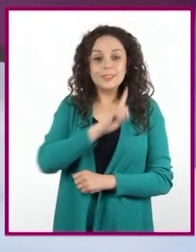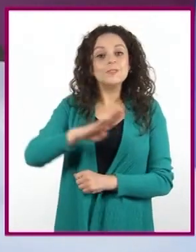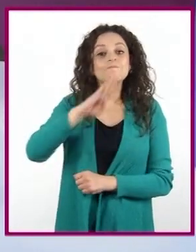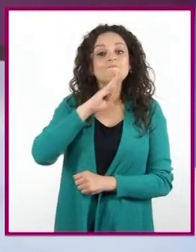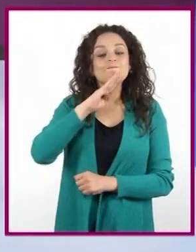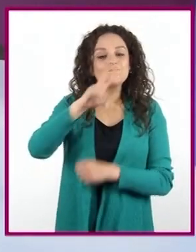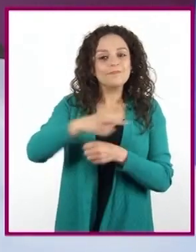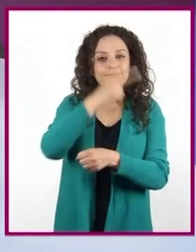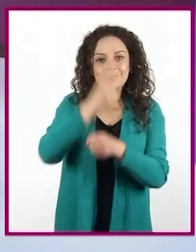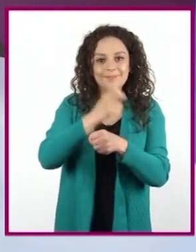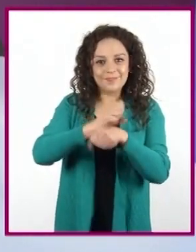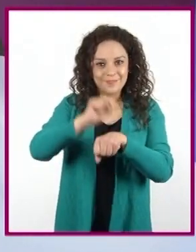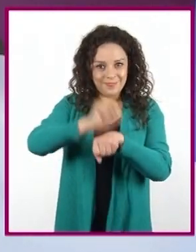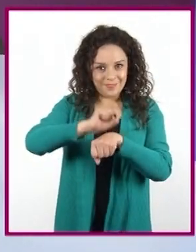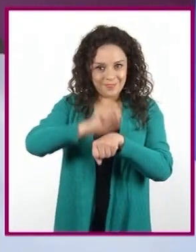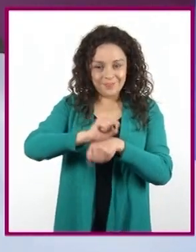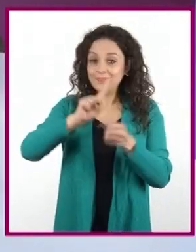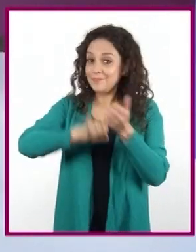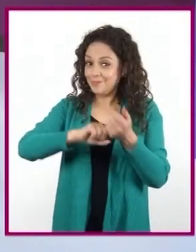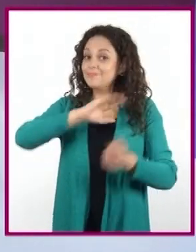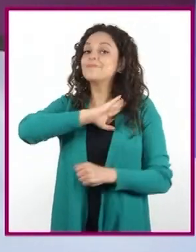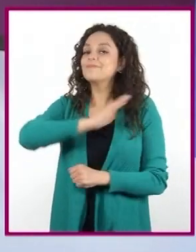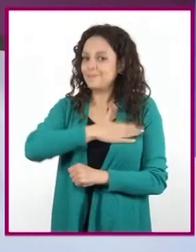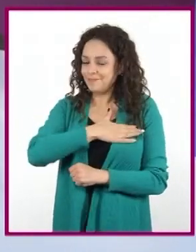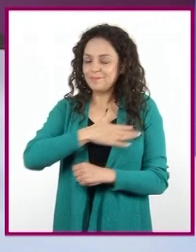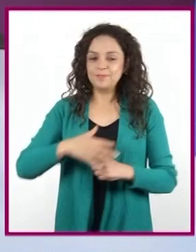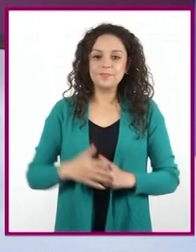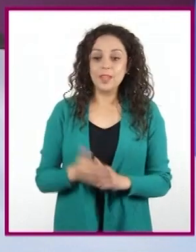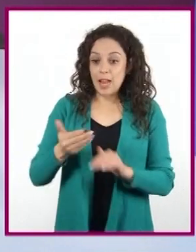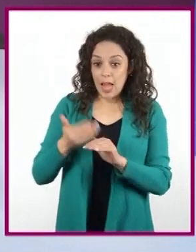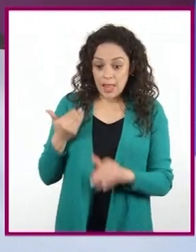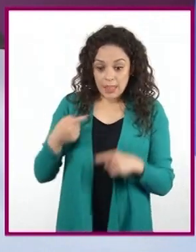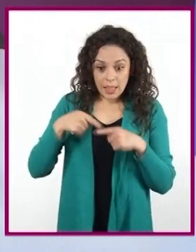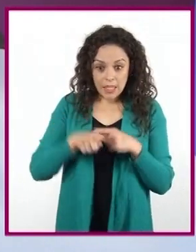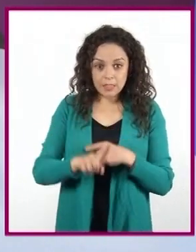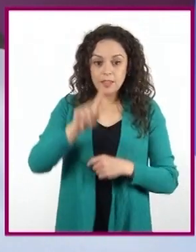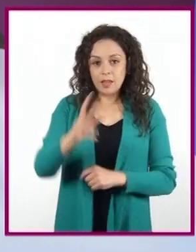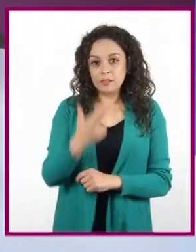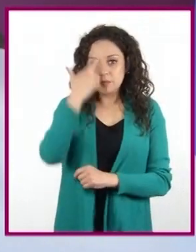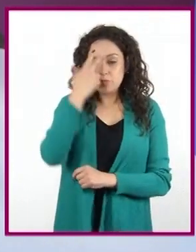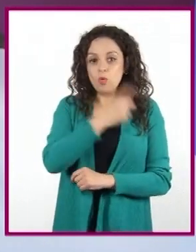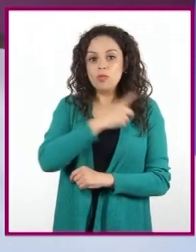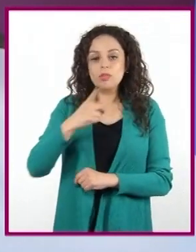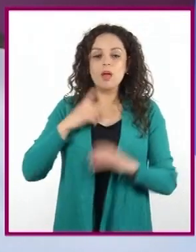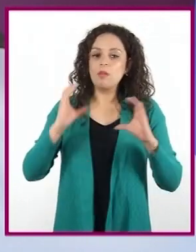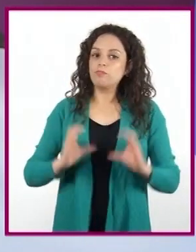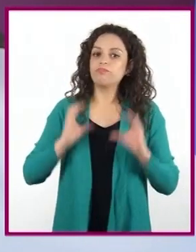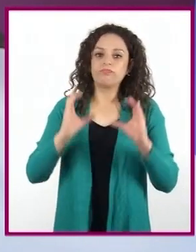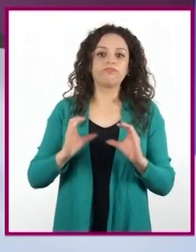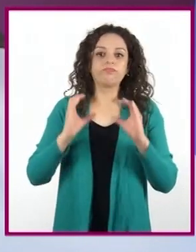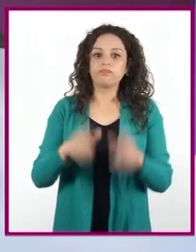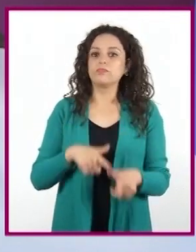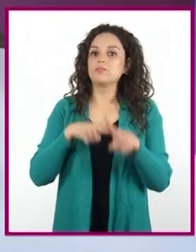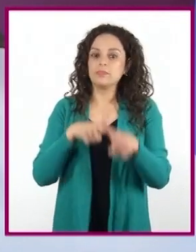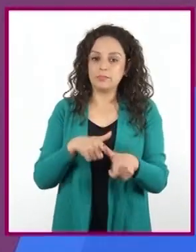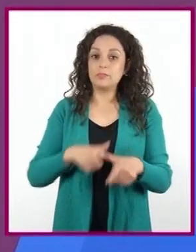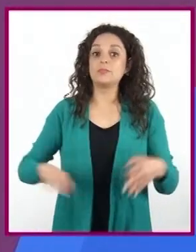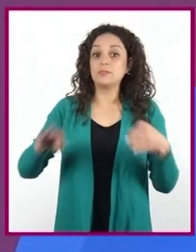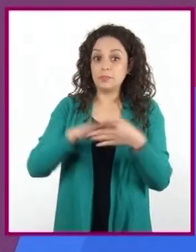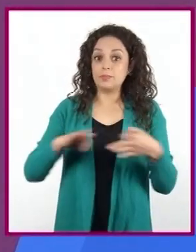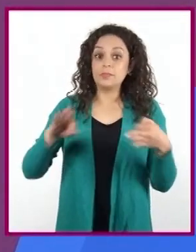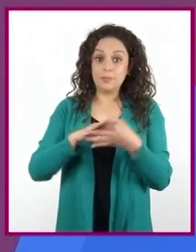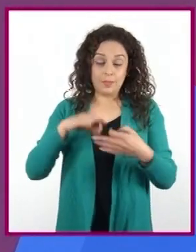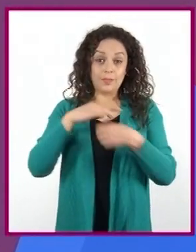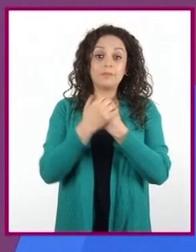de segundo grado de secundaria. Antes de iniciar, les recuerdo que debemos seguir cuidándonos, lavando